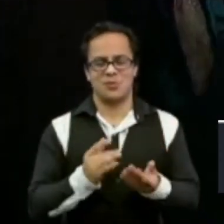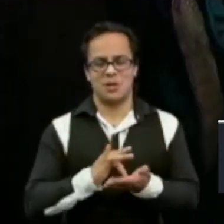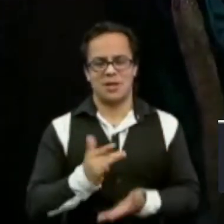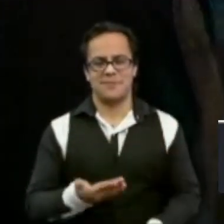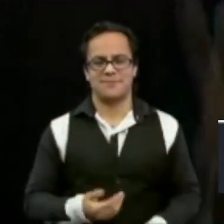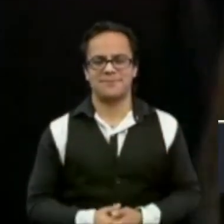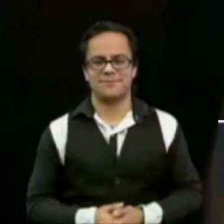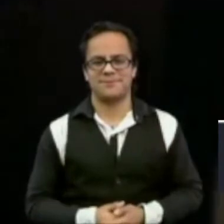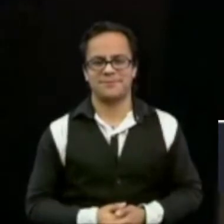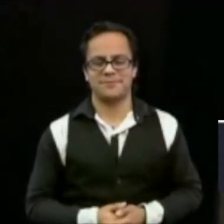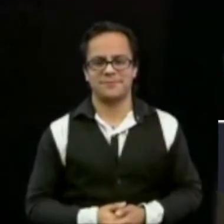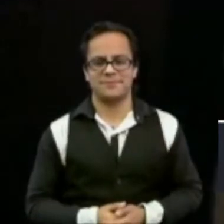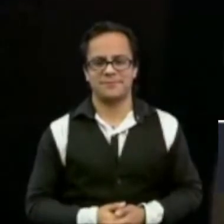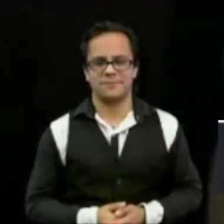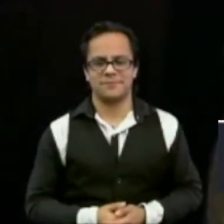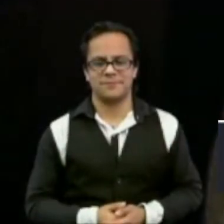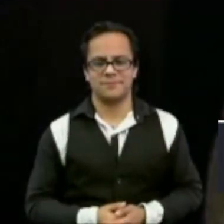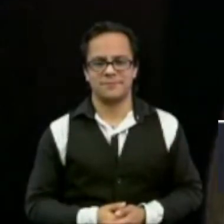gracias.